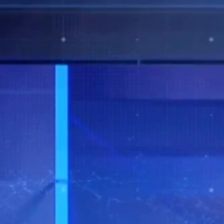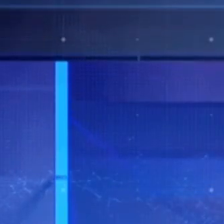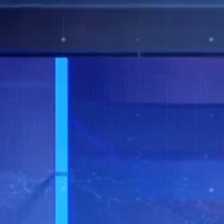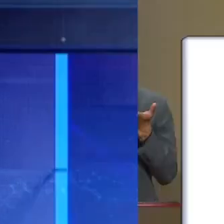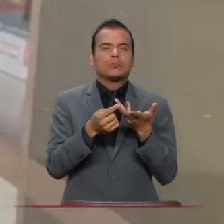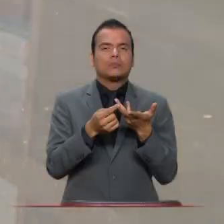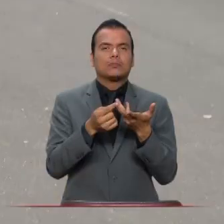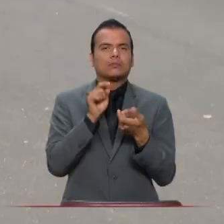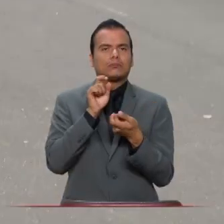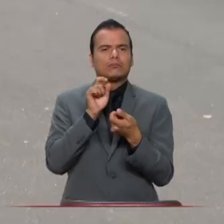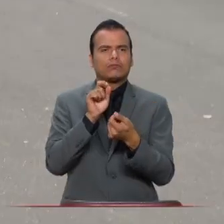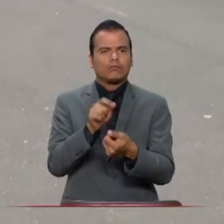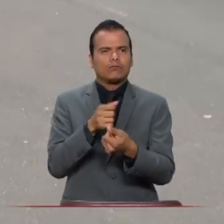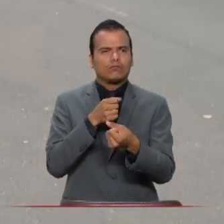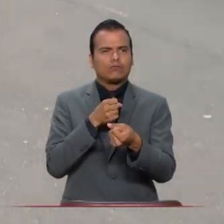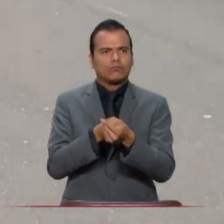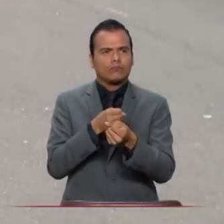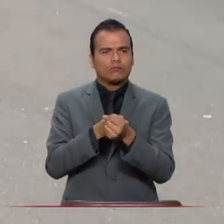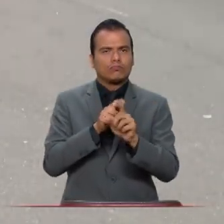fósiles.